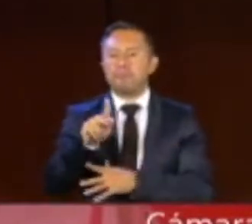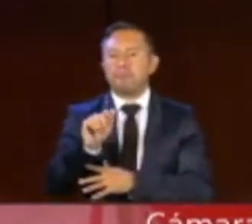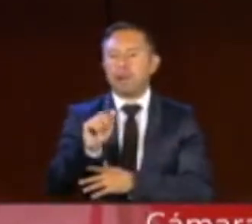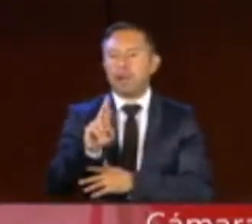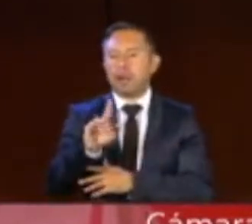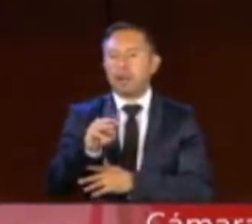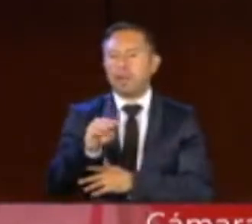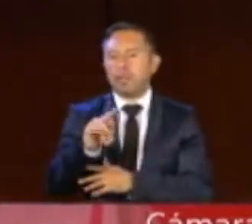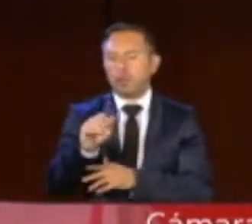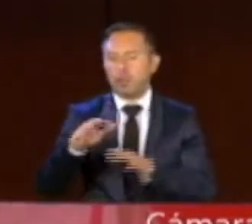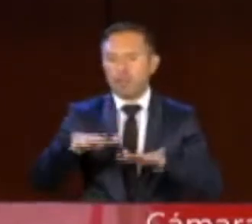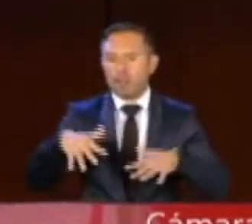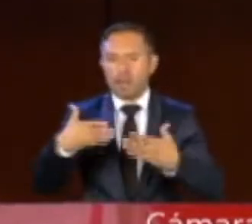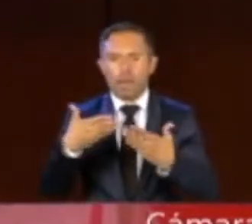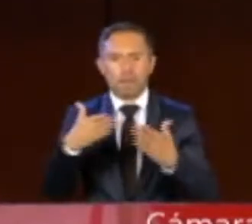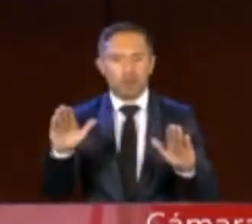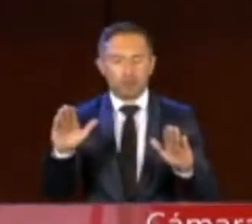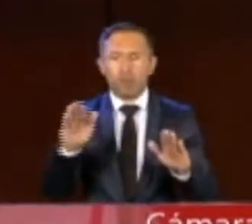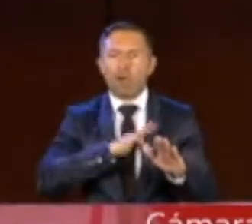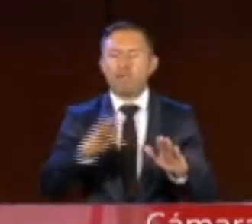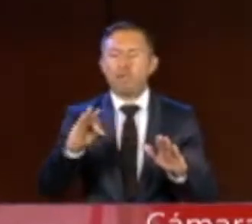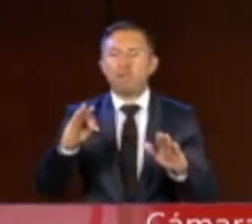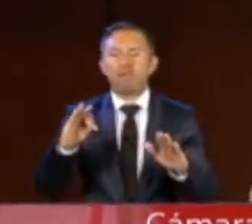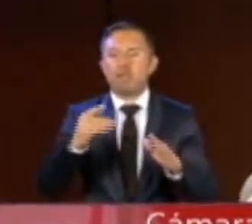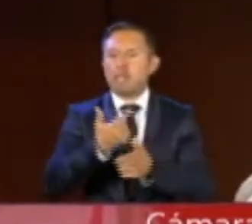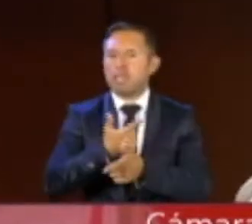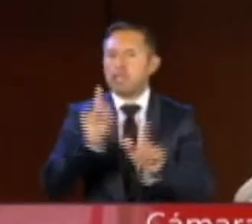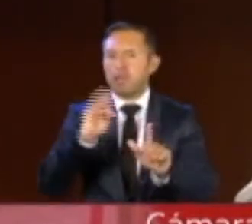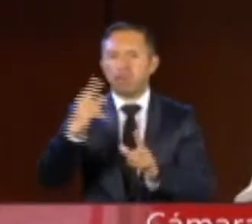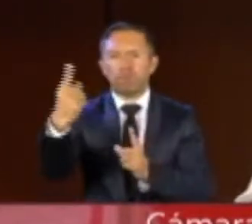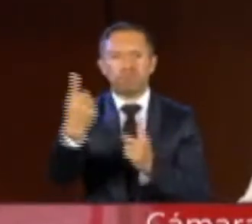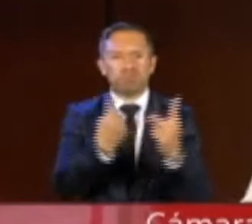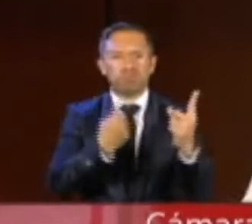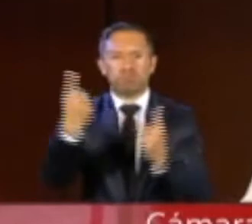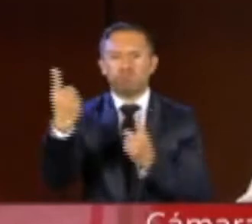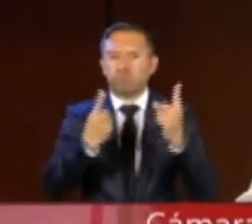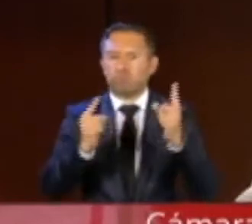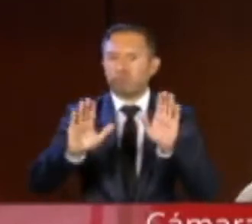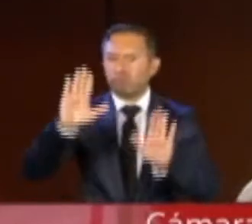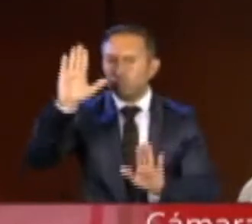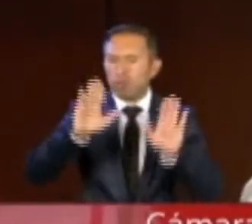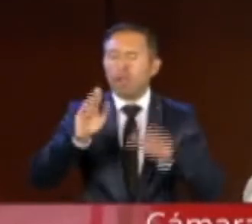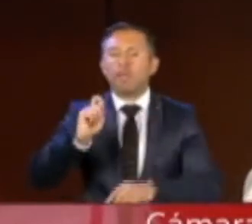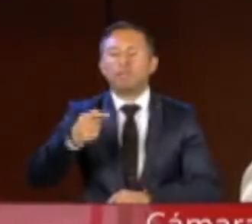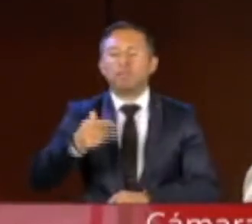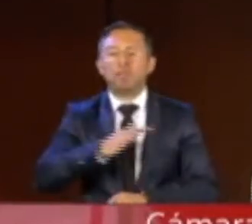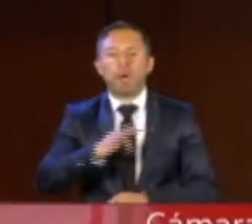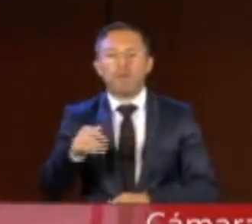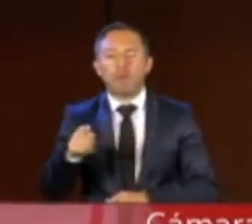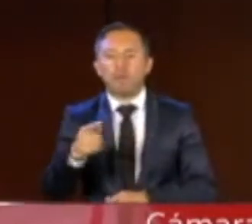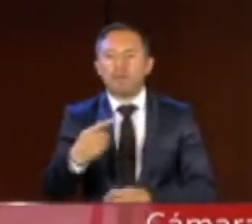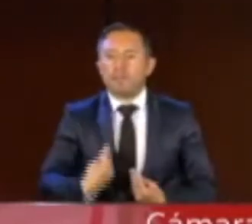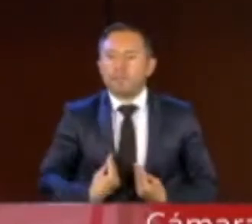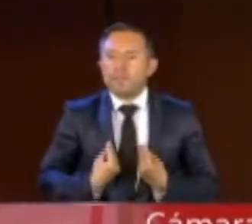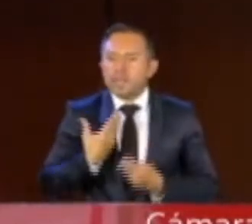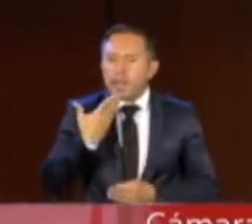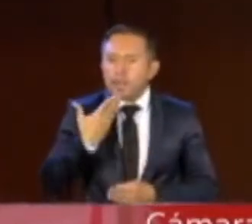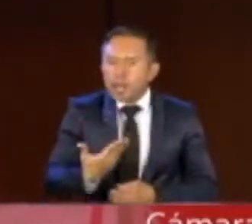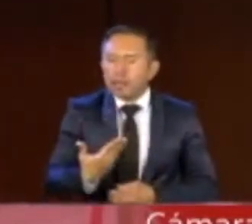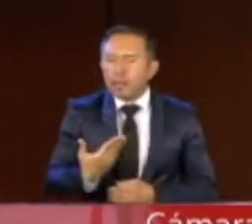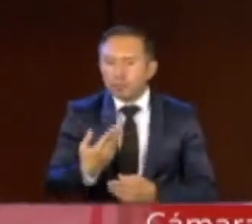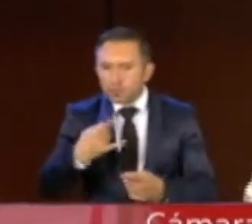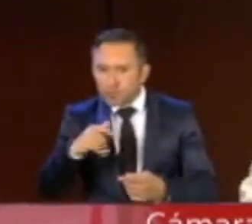las secretarías la senadora Margarita Valdés Martínez de Durango y la senadora María Merced